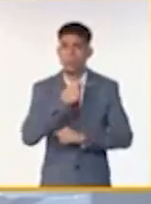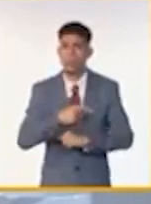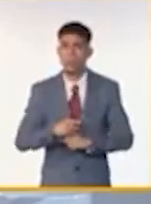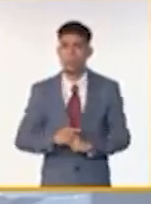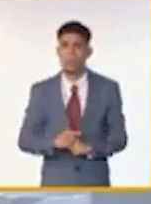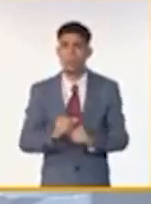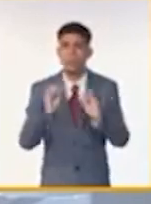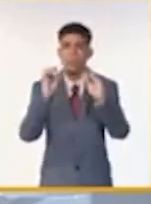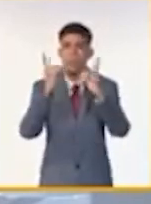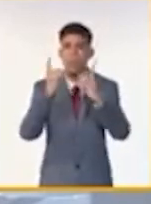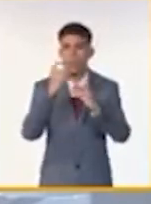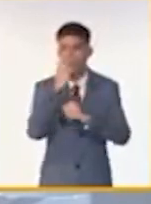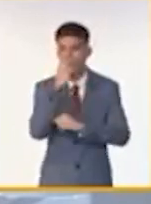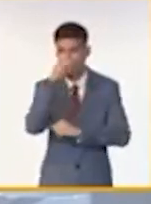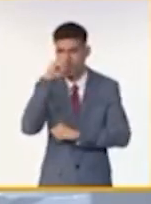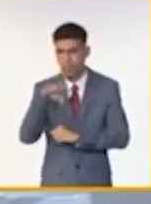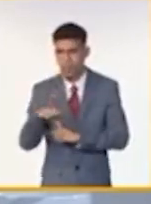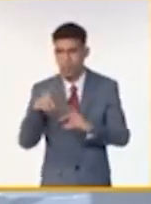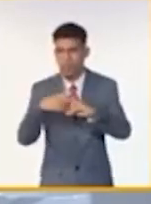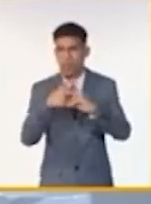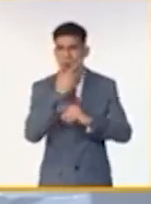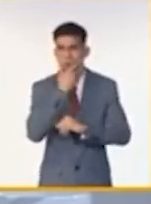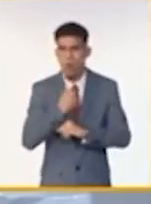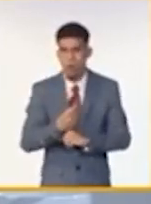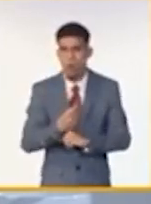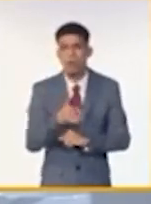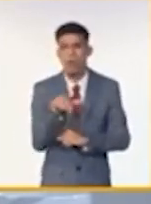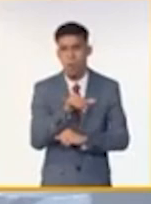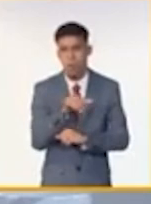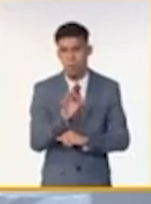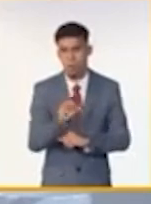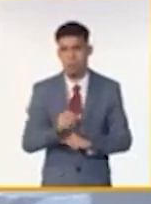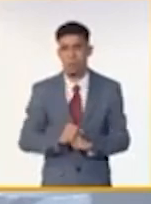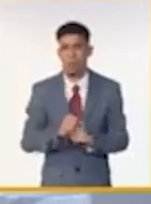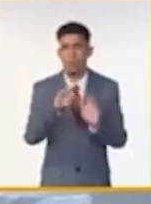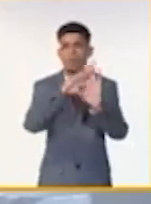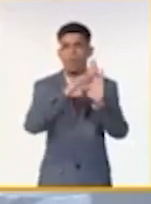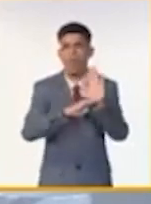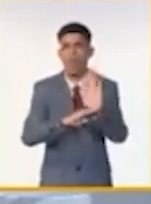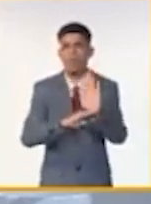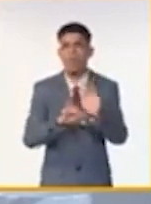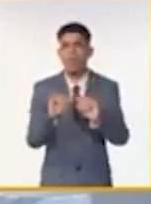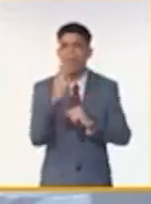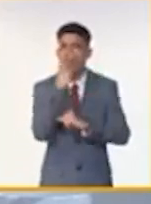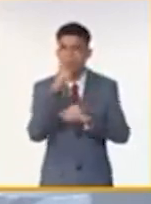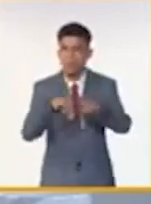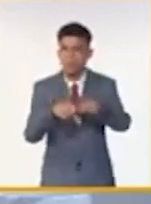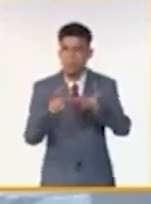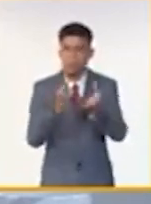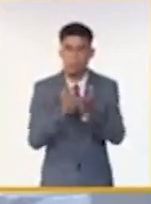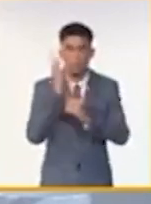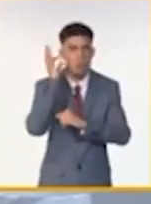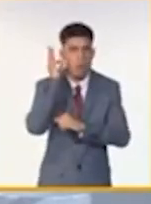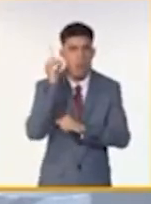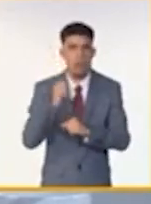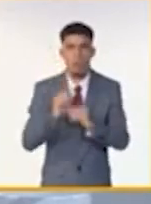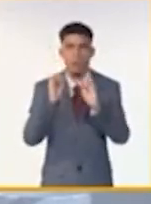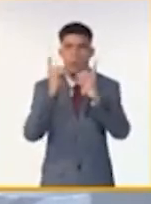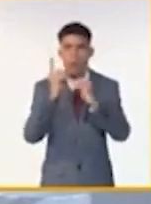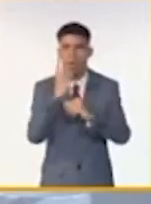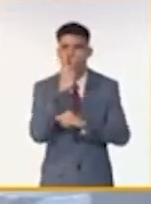la política para la niñez la adolescencia y la juventudes el programa adelanto de las mujeres eh la política para la atención a la